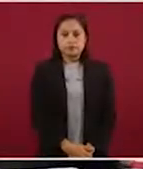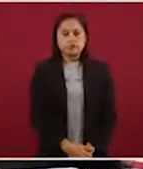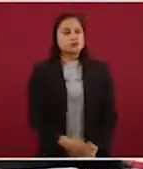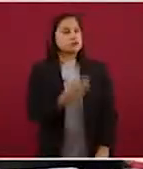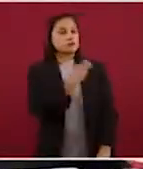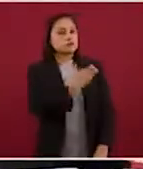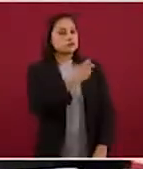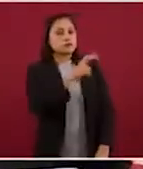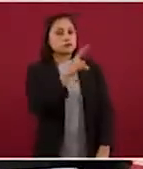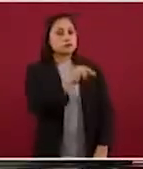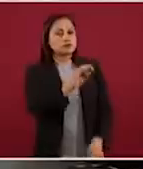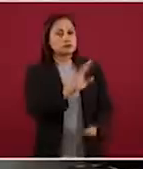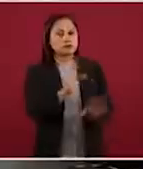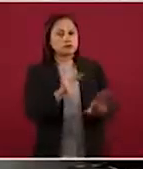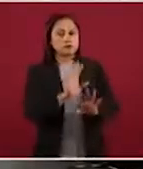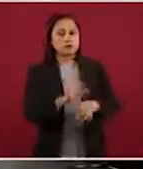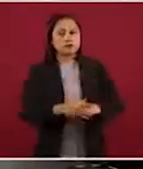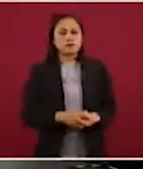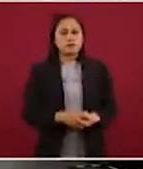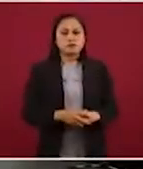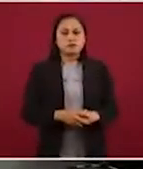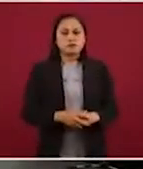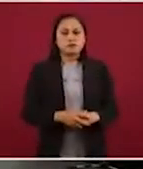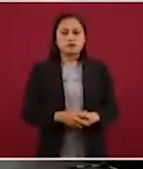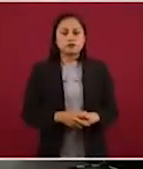no, se lo dejamos al doctor,